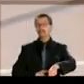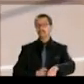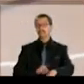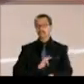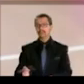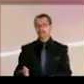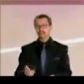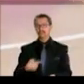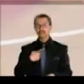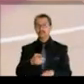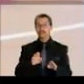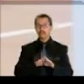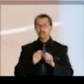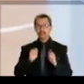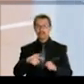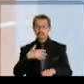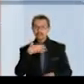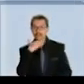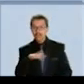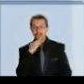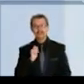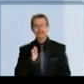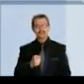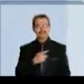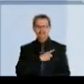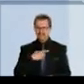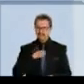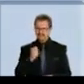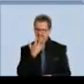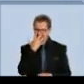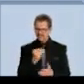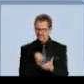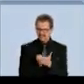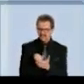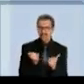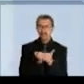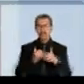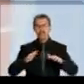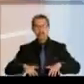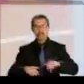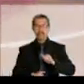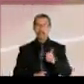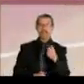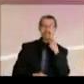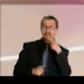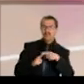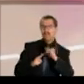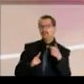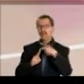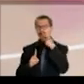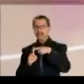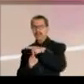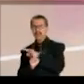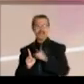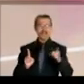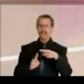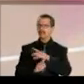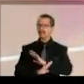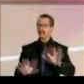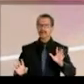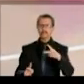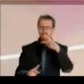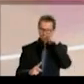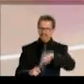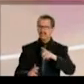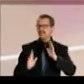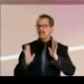contundentes no sacándole al voto méxico está ya cansado agotado y podemos decir miles